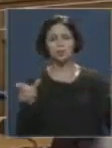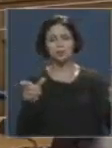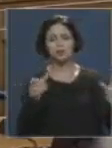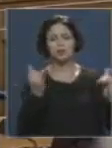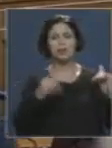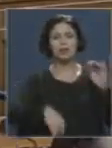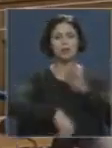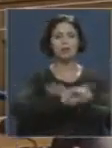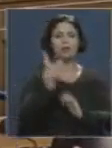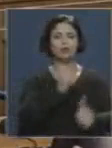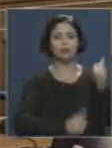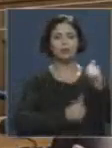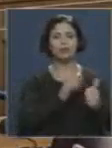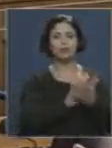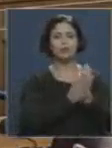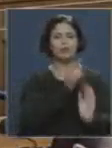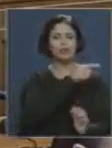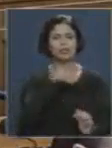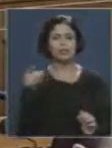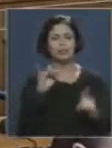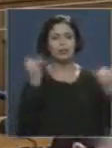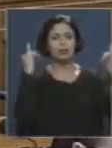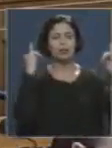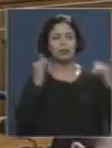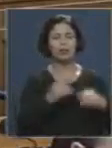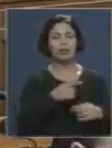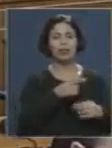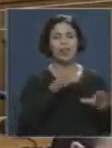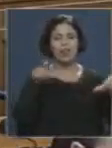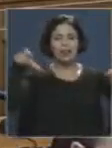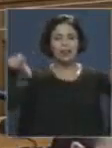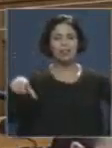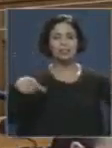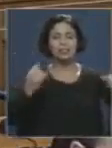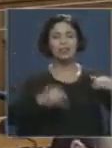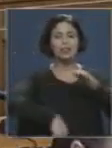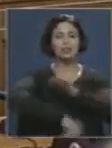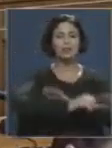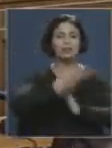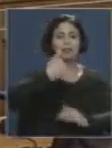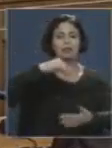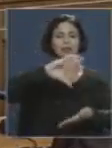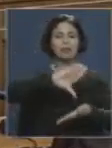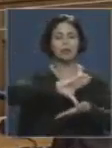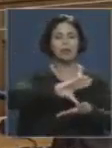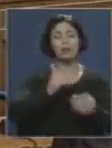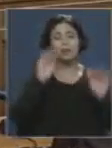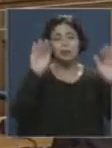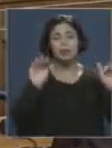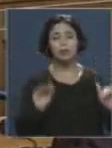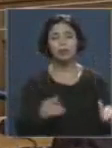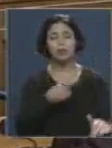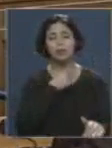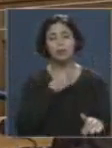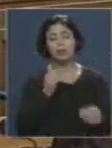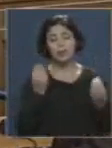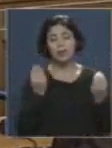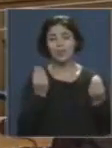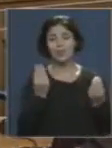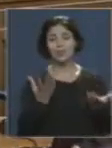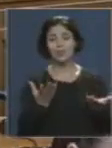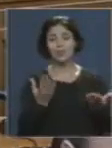amateur que todas las semanas jugamos en las canchas de fútbol de nuestro país. Y por eso es que en buena